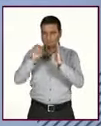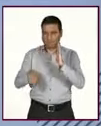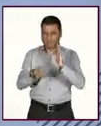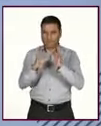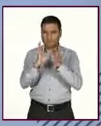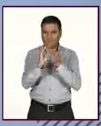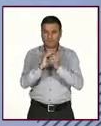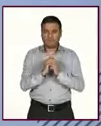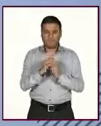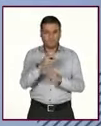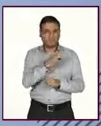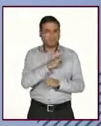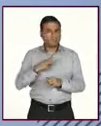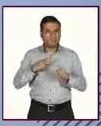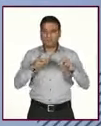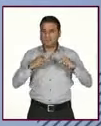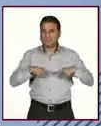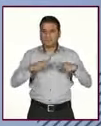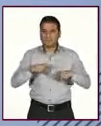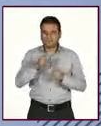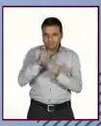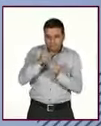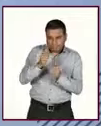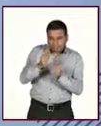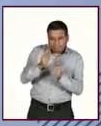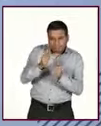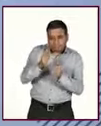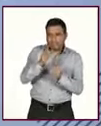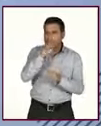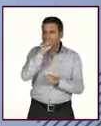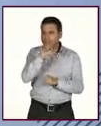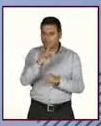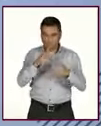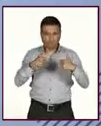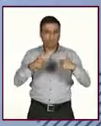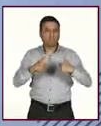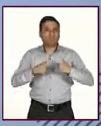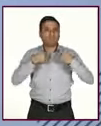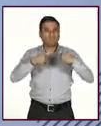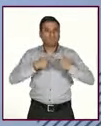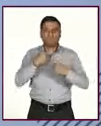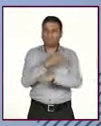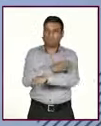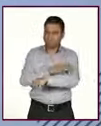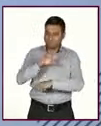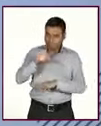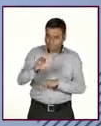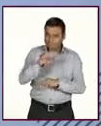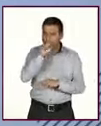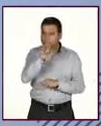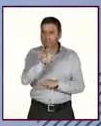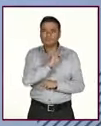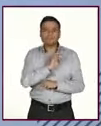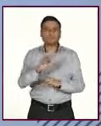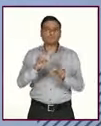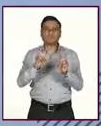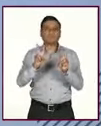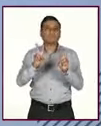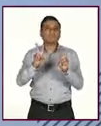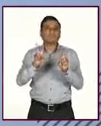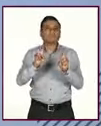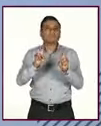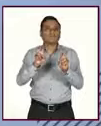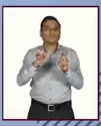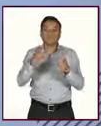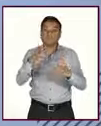justo esta escucha activa, empoderar a las juventudes, poder hablar de temas que a veces